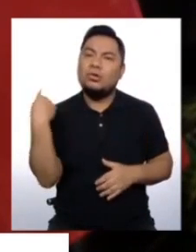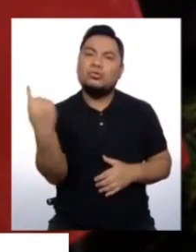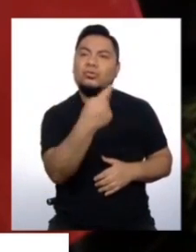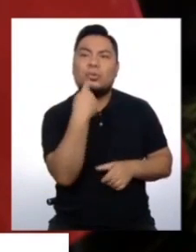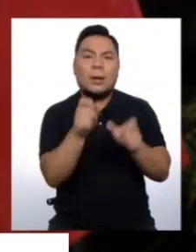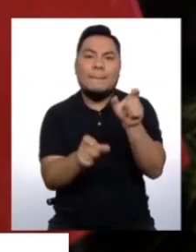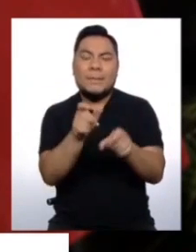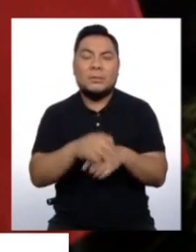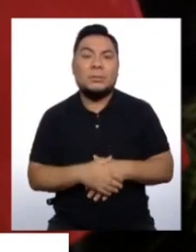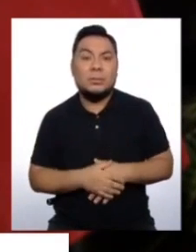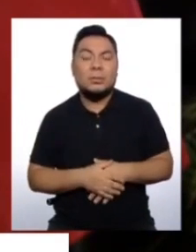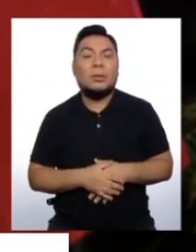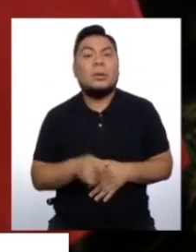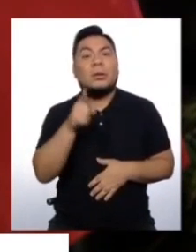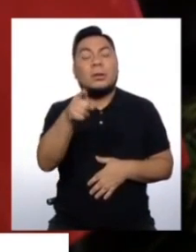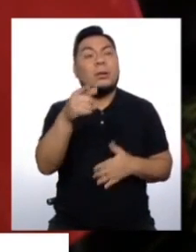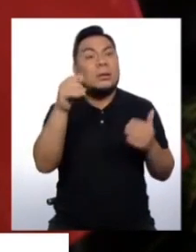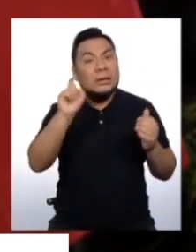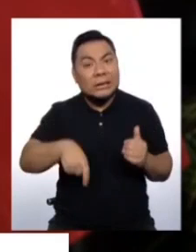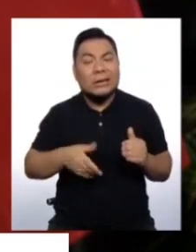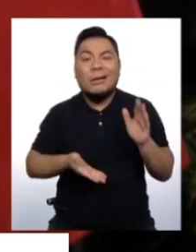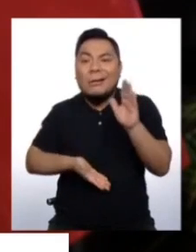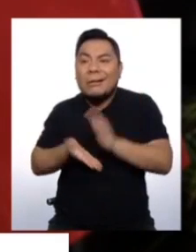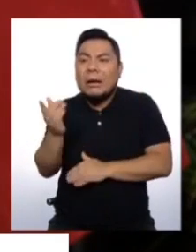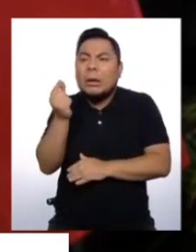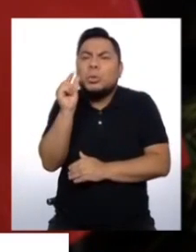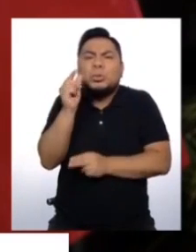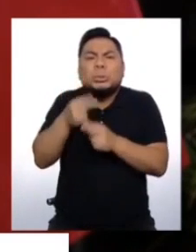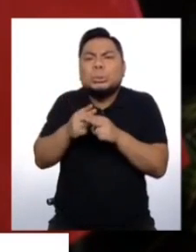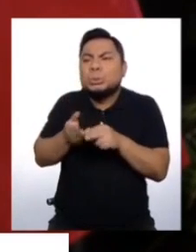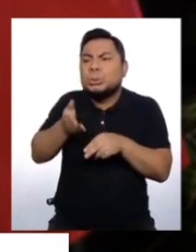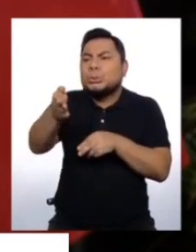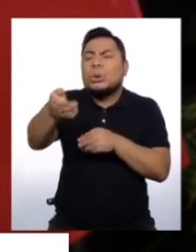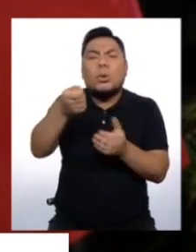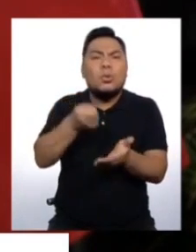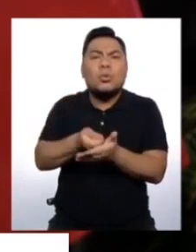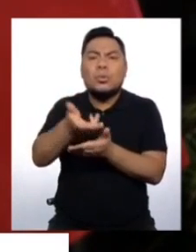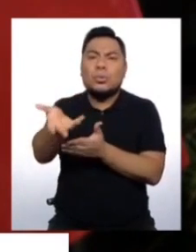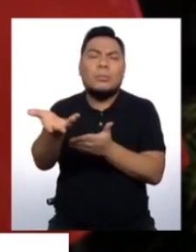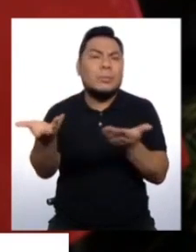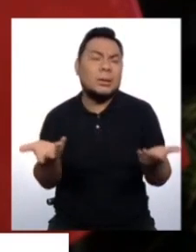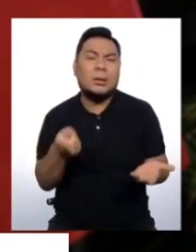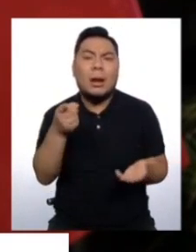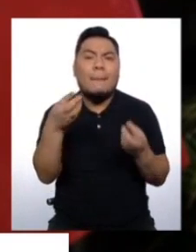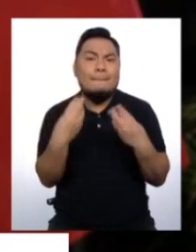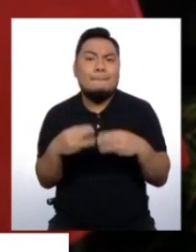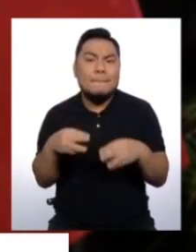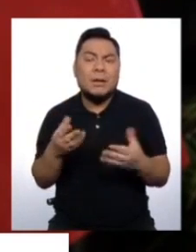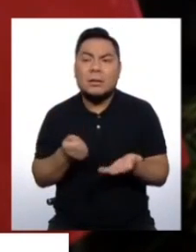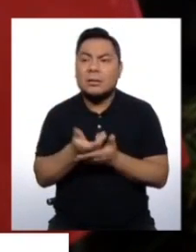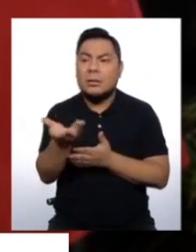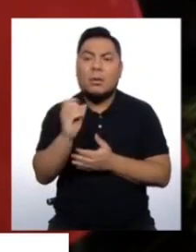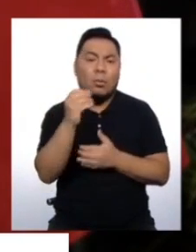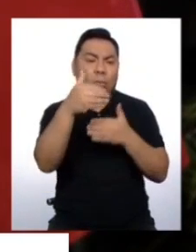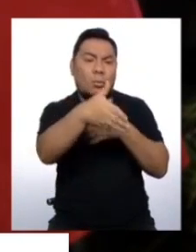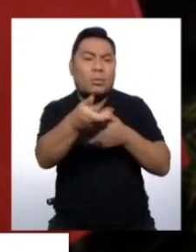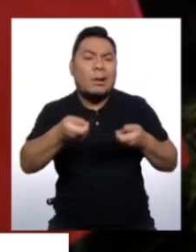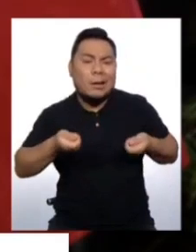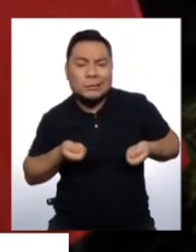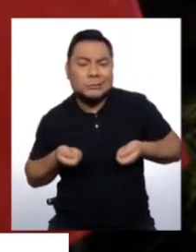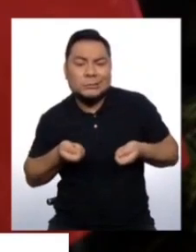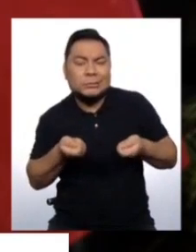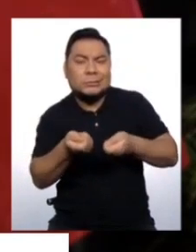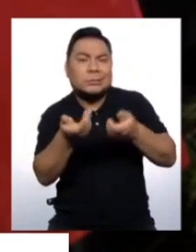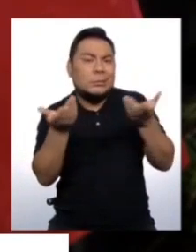personas. Si tienen que salir a adquirir productos en un mercado, en un centro